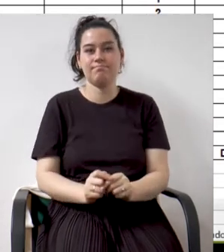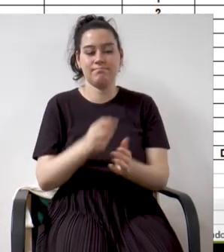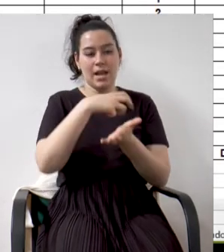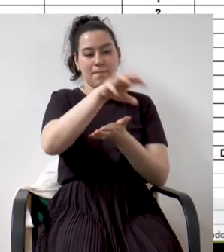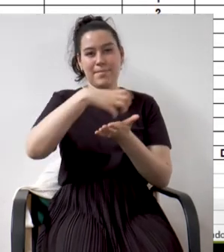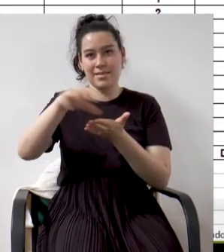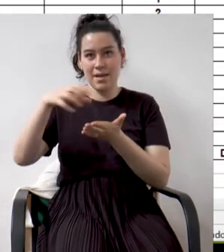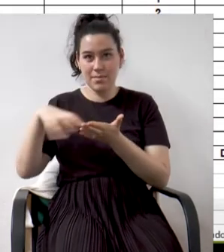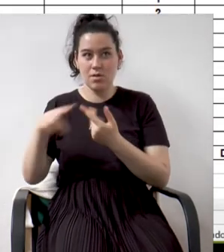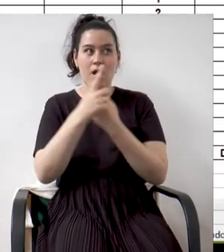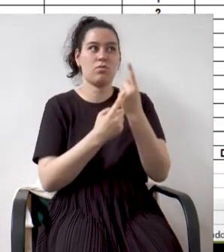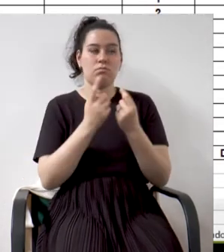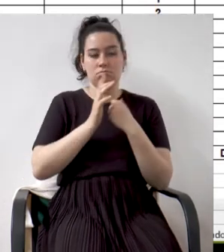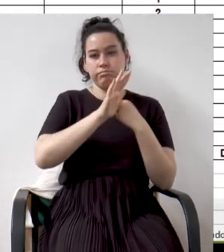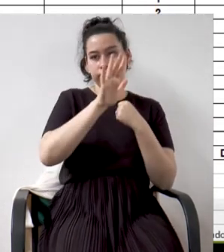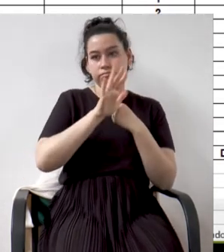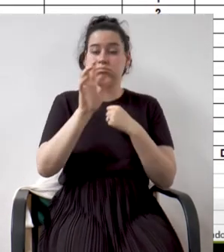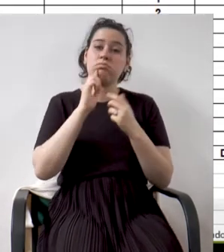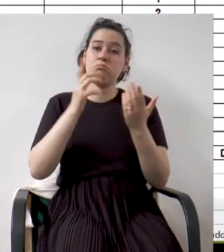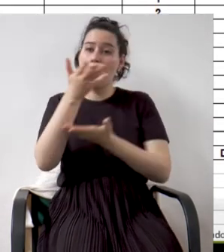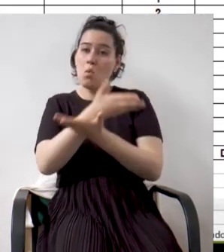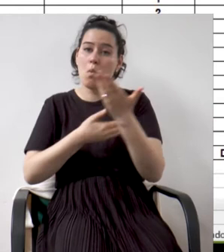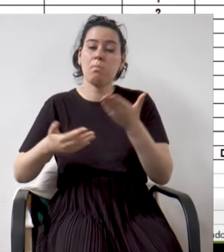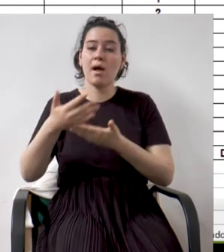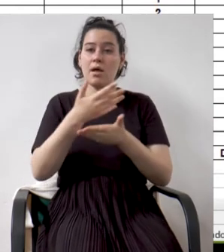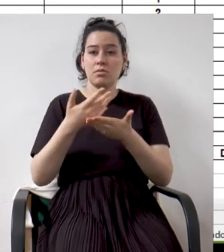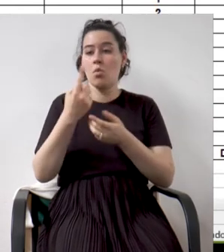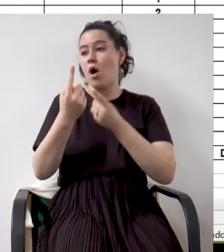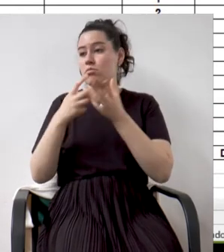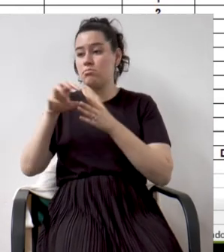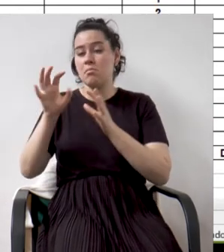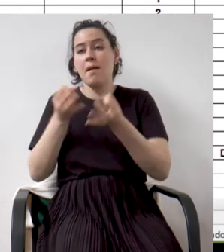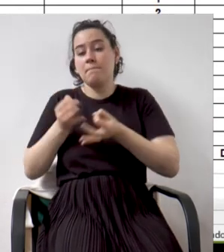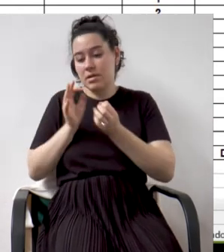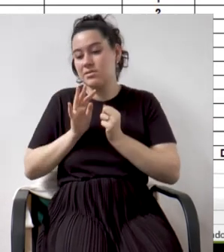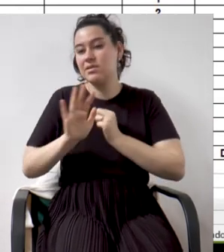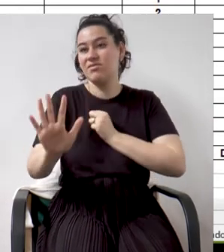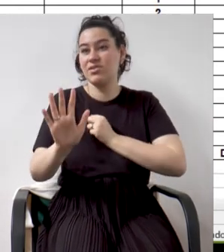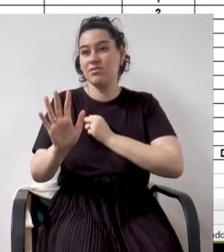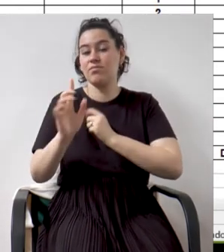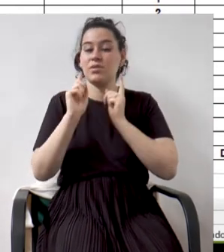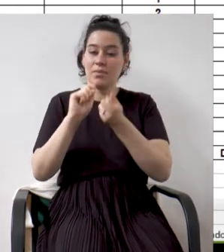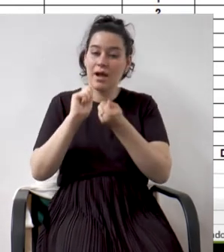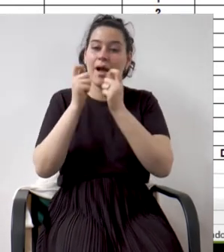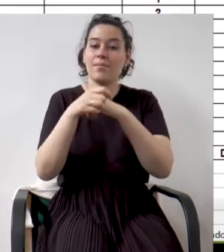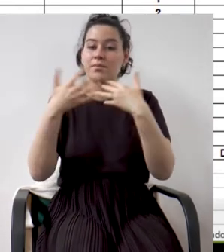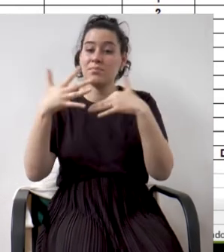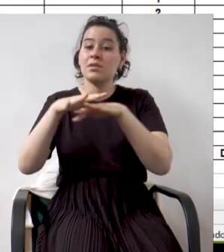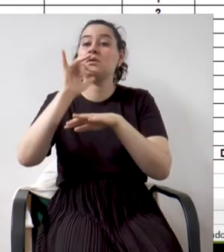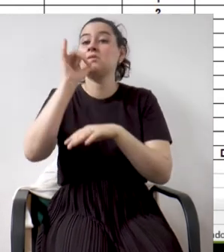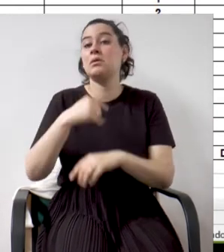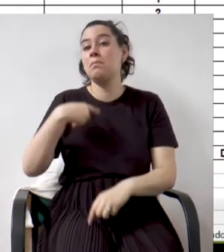Departamentos transversales, la parte tubular específica, que a su vez se transforma en transversal si lo tomamos